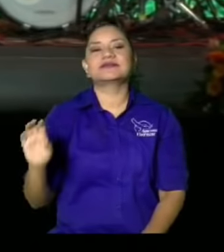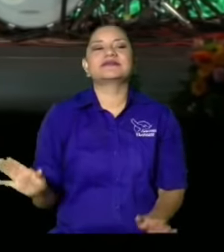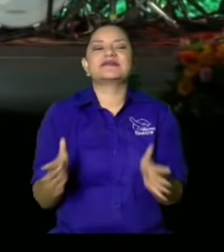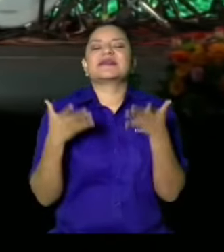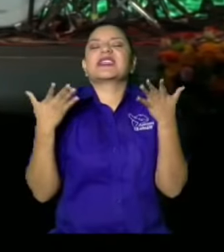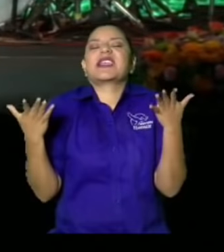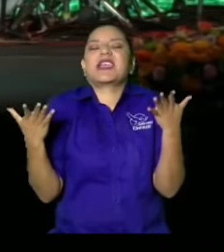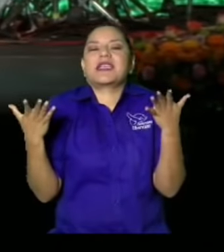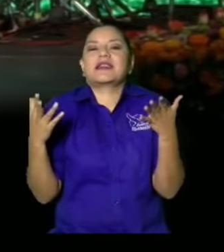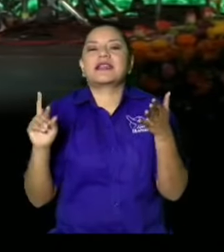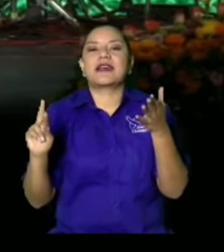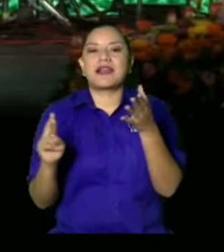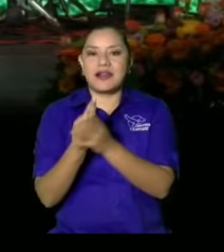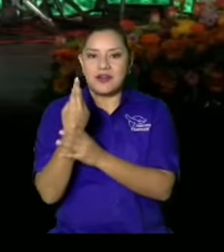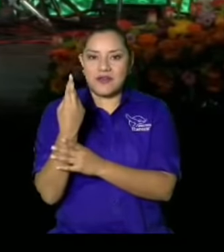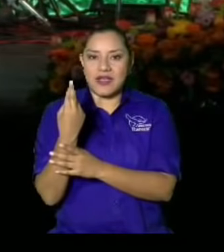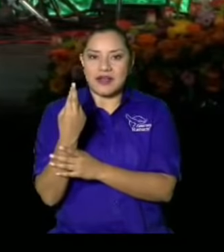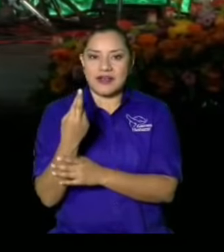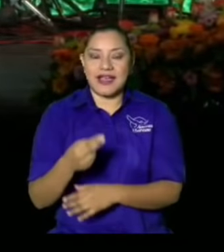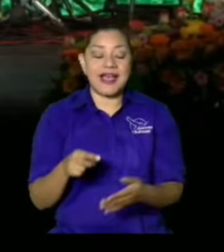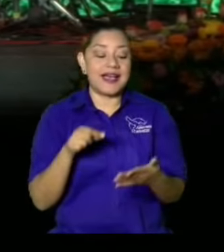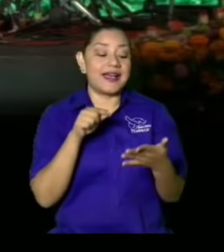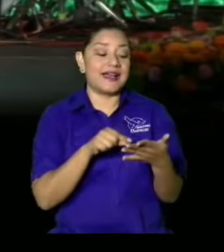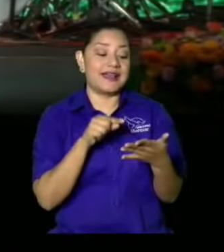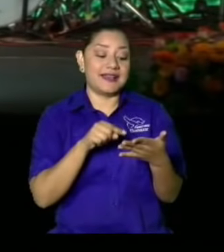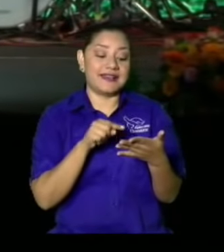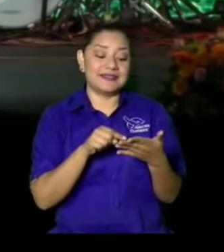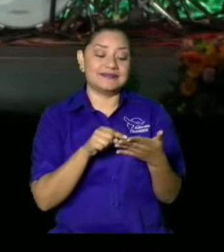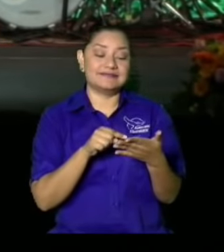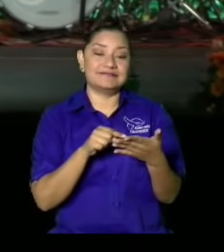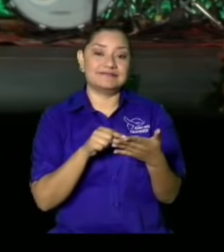ver el renuevo? En la vid.